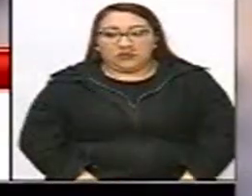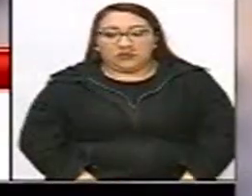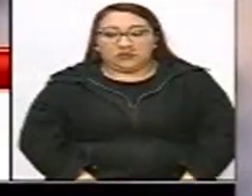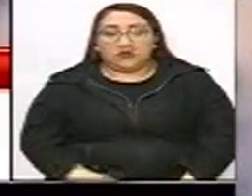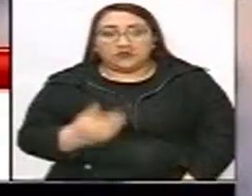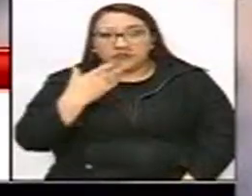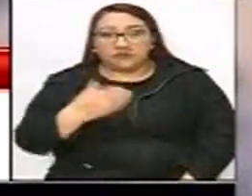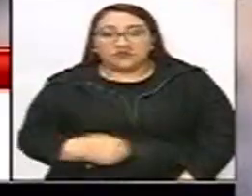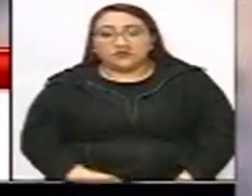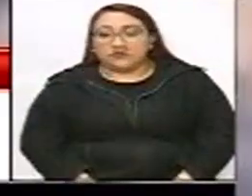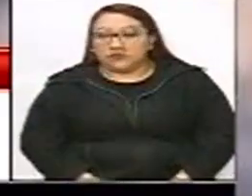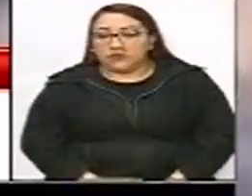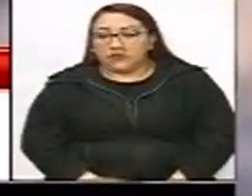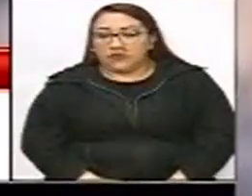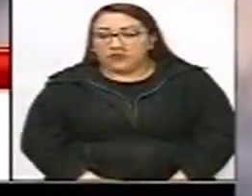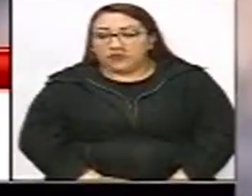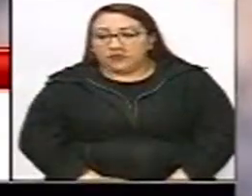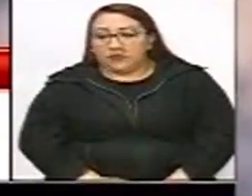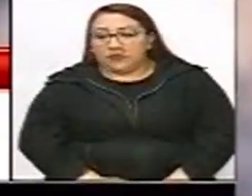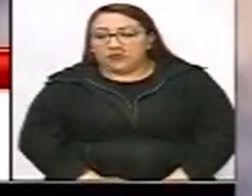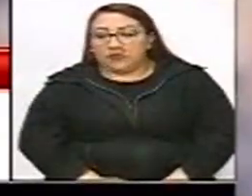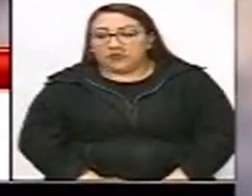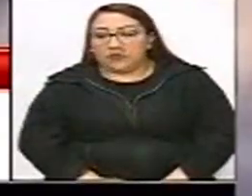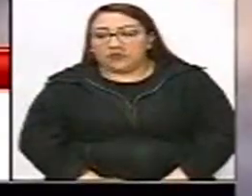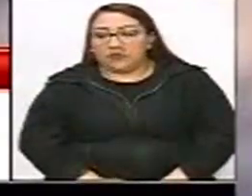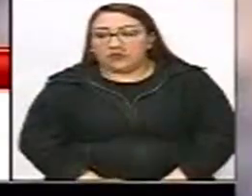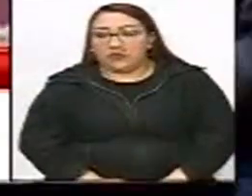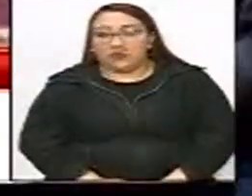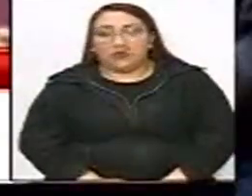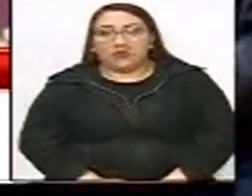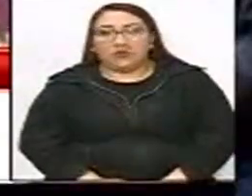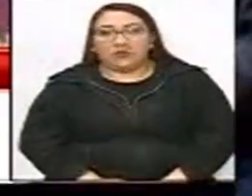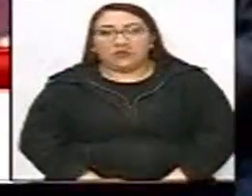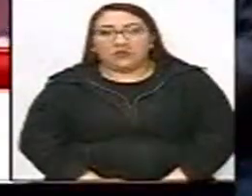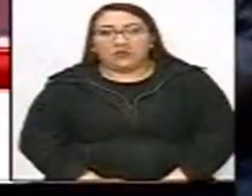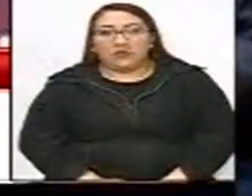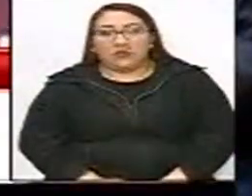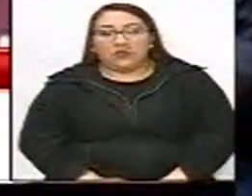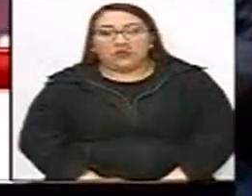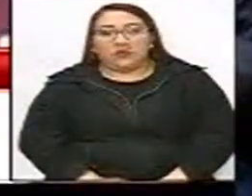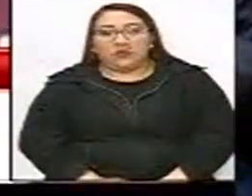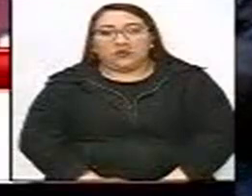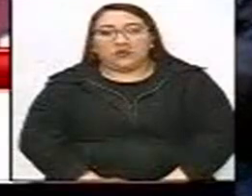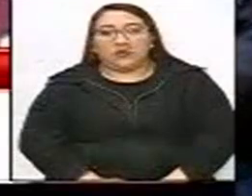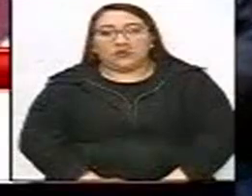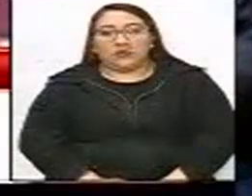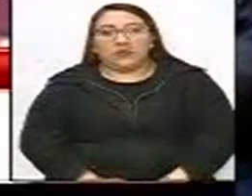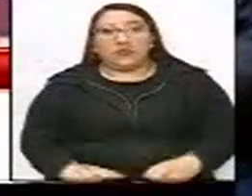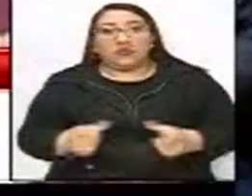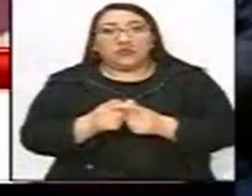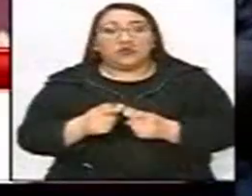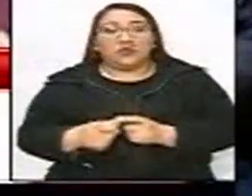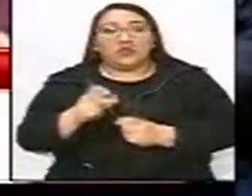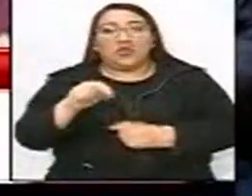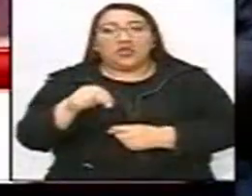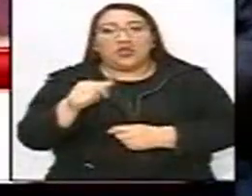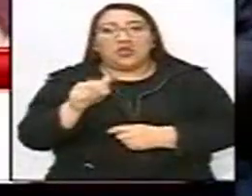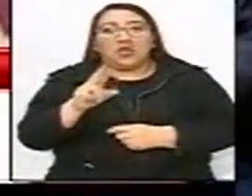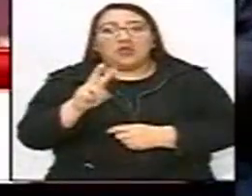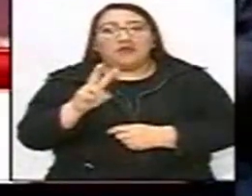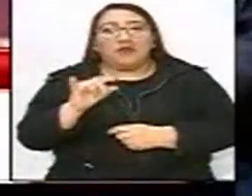presidente. Muchas gracias. Gracias, congresista Segura. Tiene el uso de la palabra el congresista Narváez.